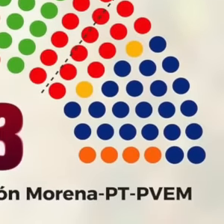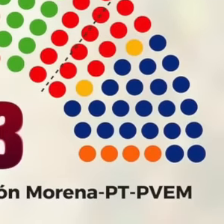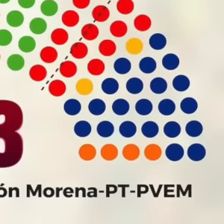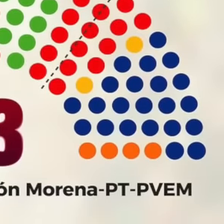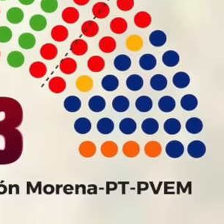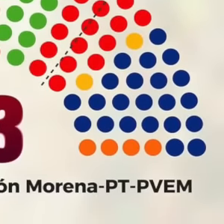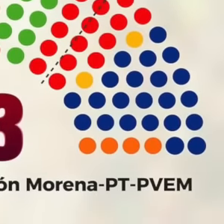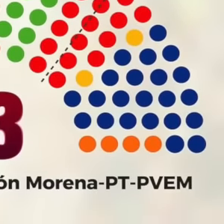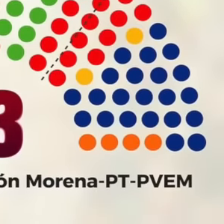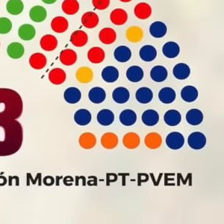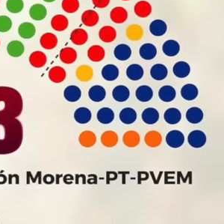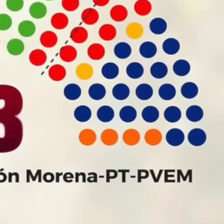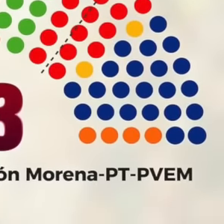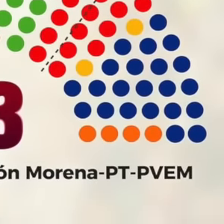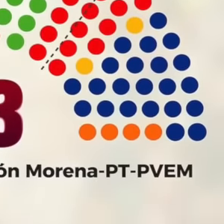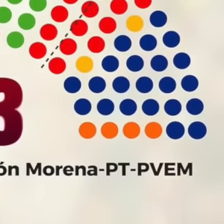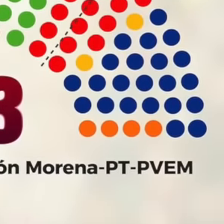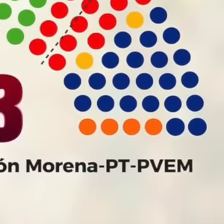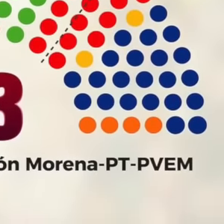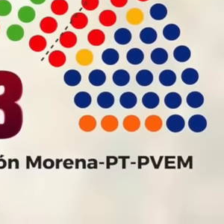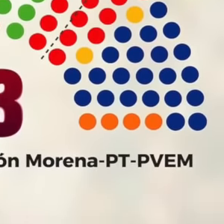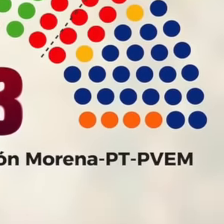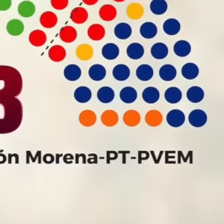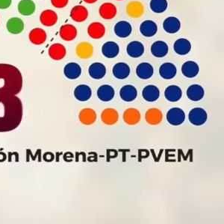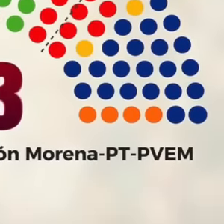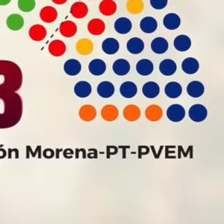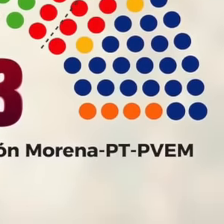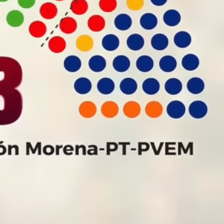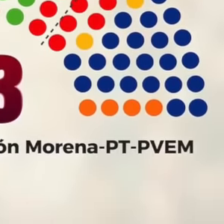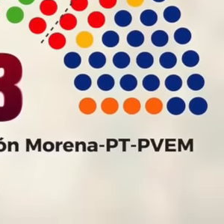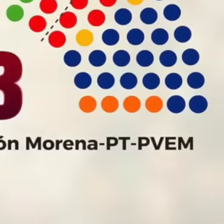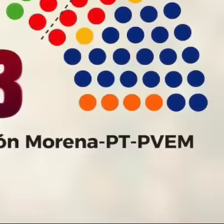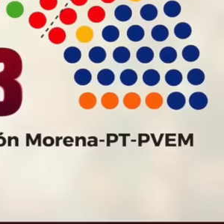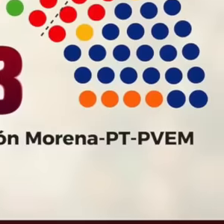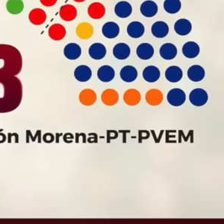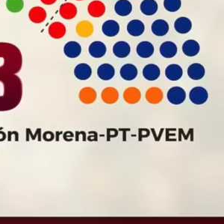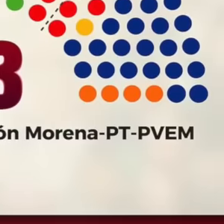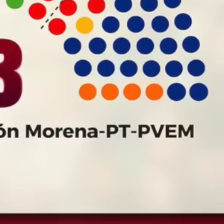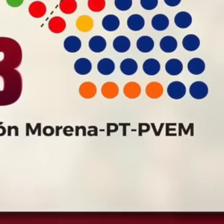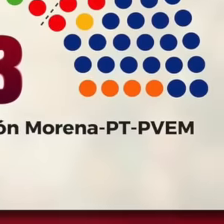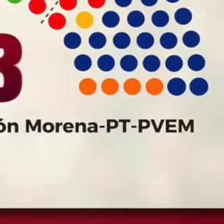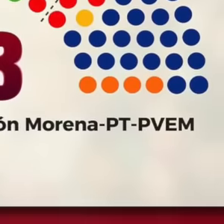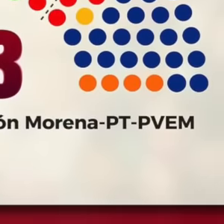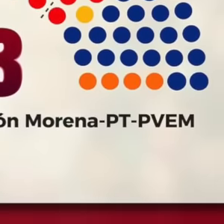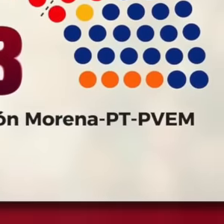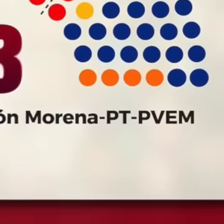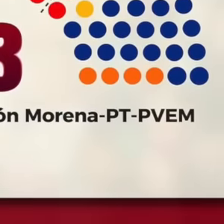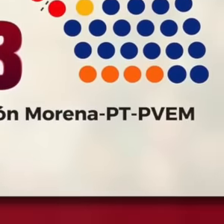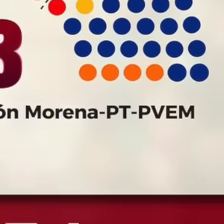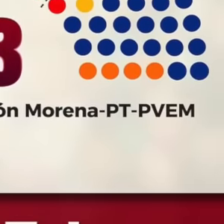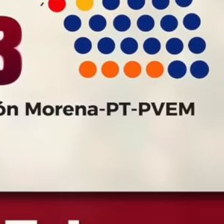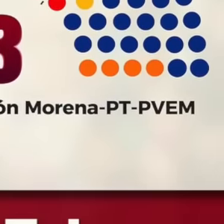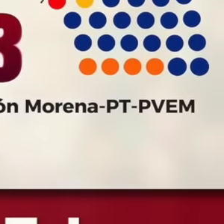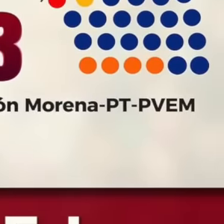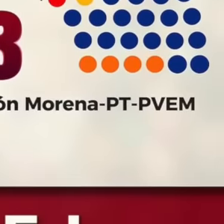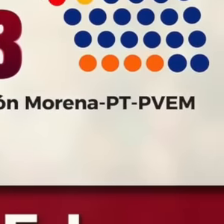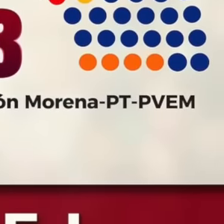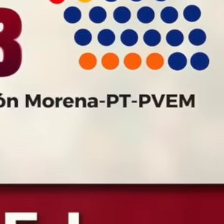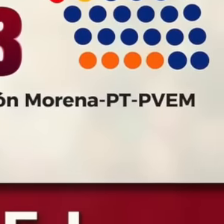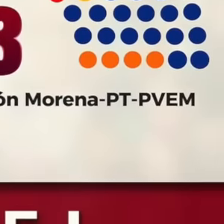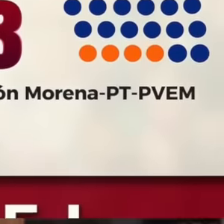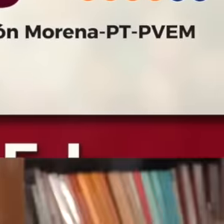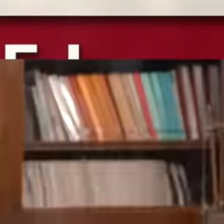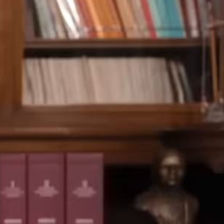tendrá 364 diputados federales, lo que significa que es un hecho que se apruebe la reforma al